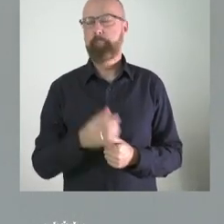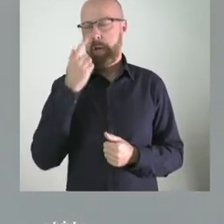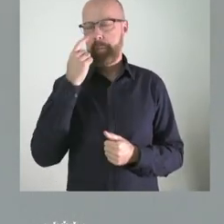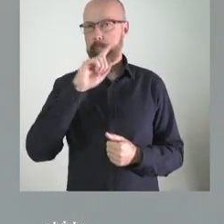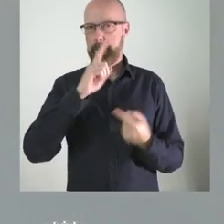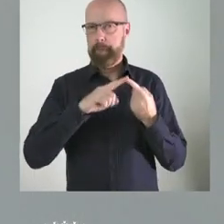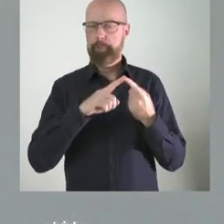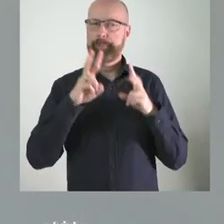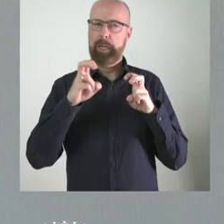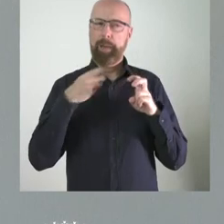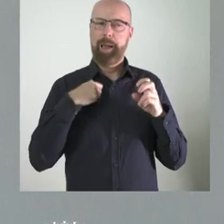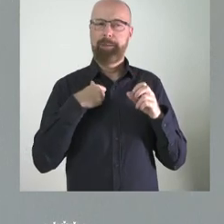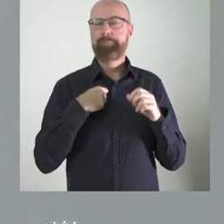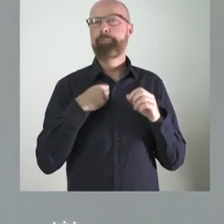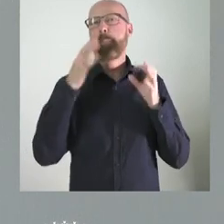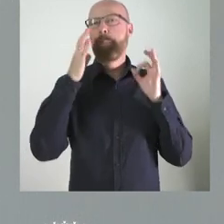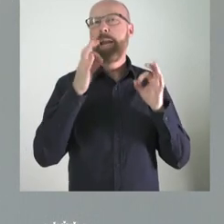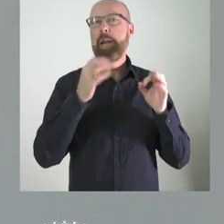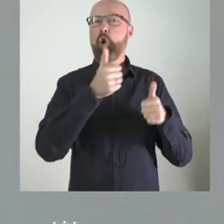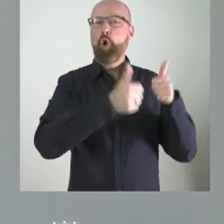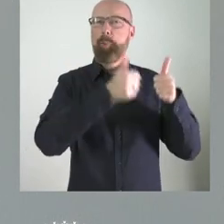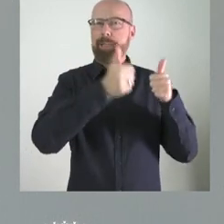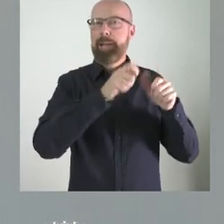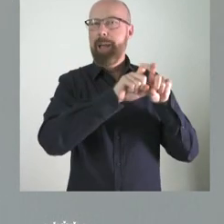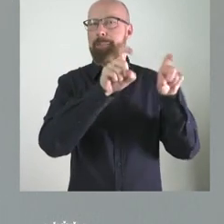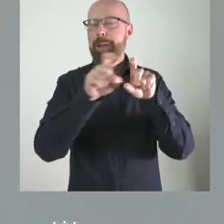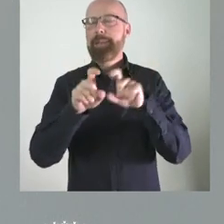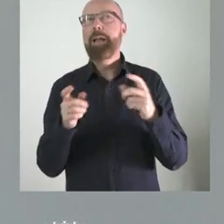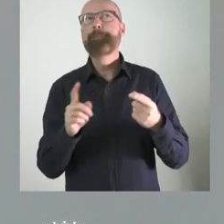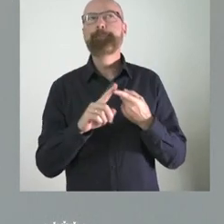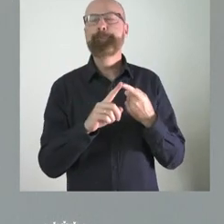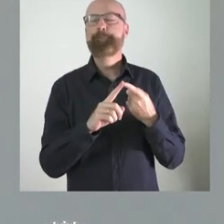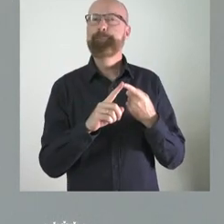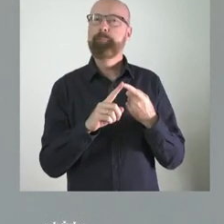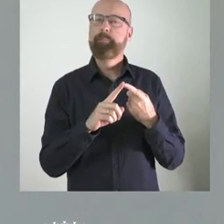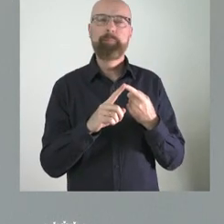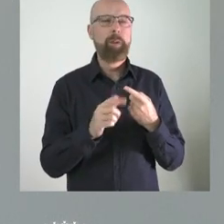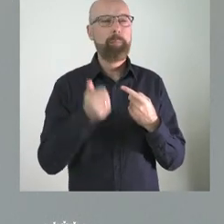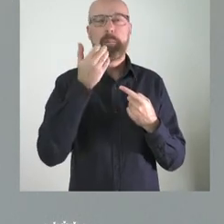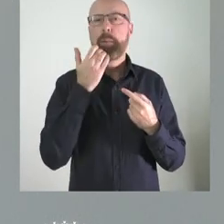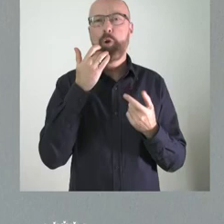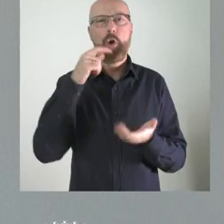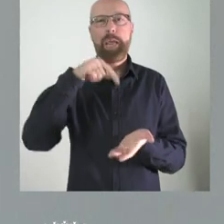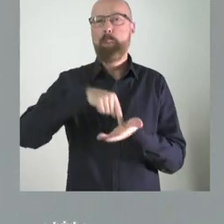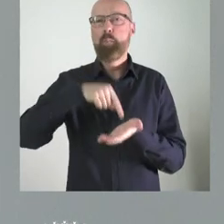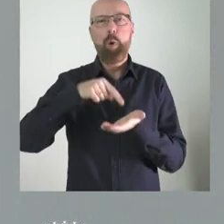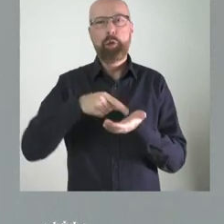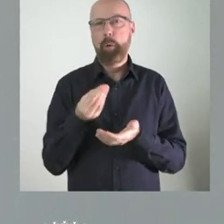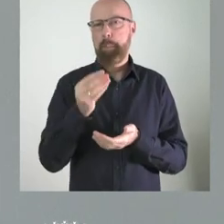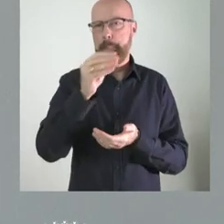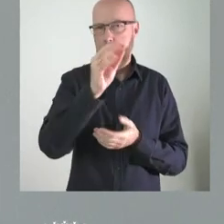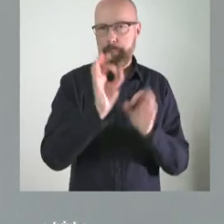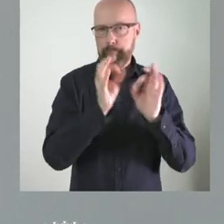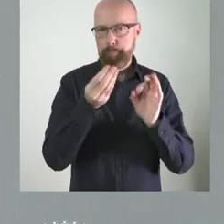la competitividad de las empresas básicamente es el incremento de impuestos que hemos visto en los últimos tiempos